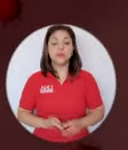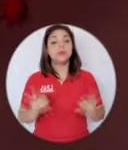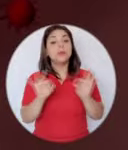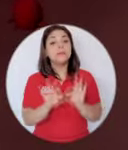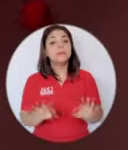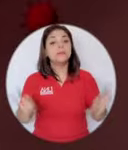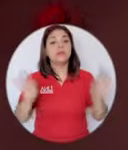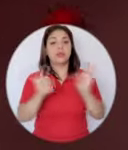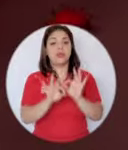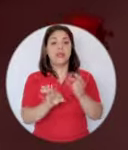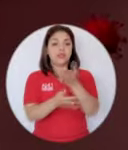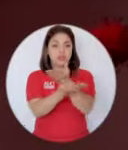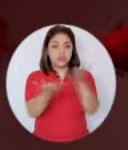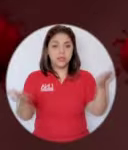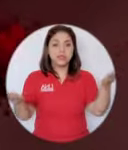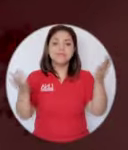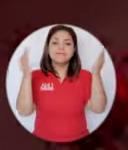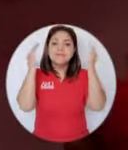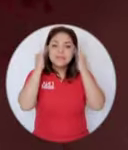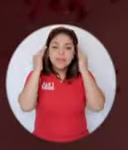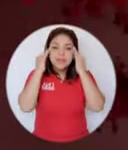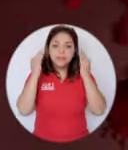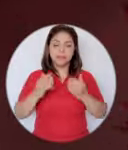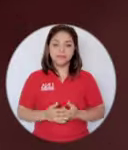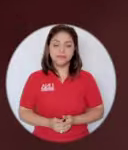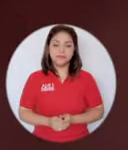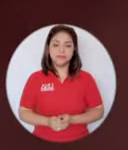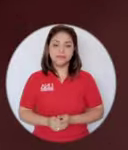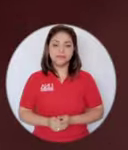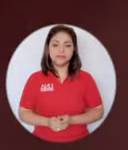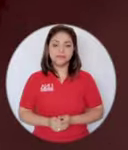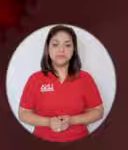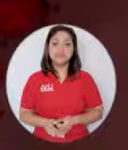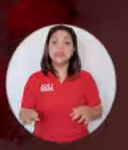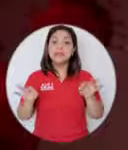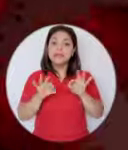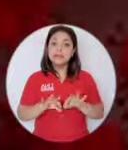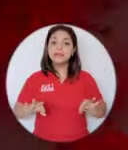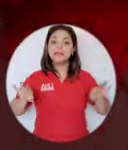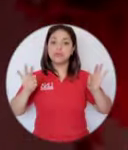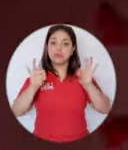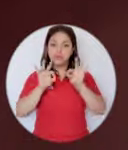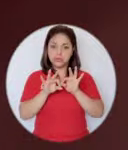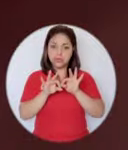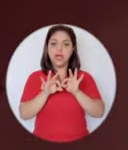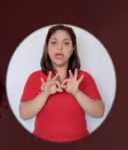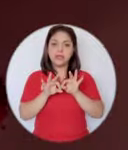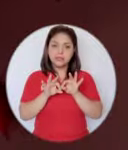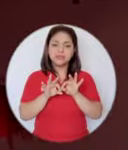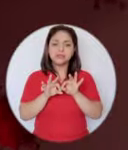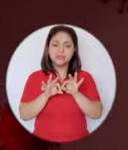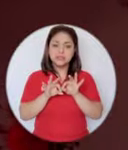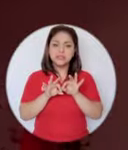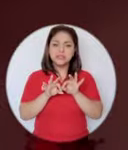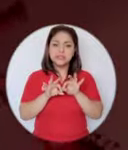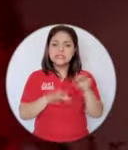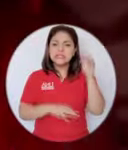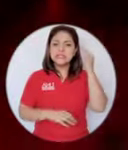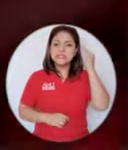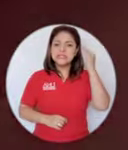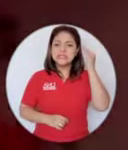y audiencia de Una Mirada, que es importante